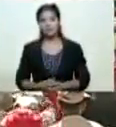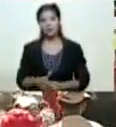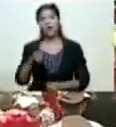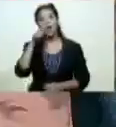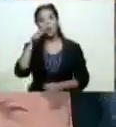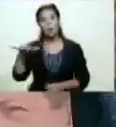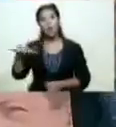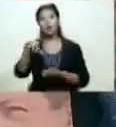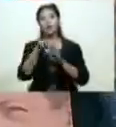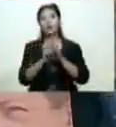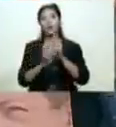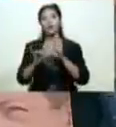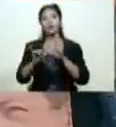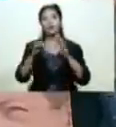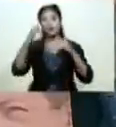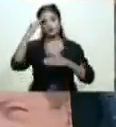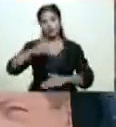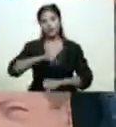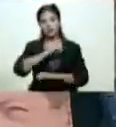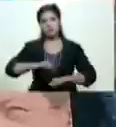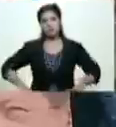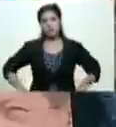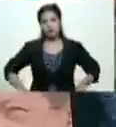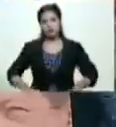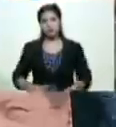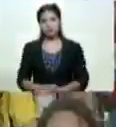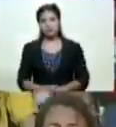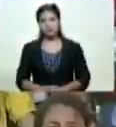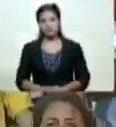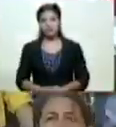Pueblo constituyente Fuerza Armada Nacional Bolivariana.